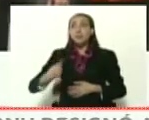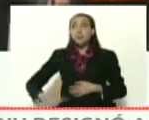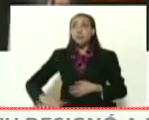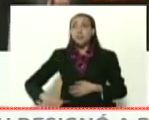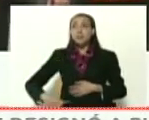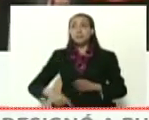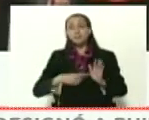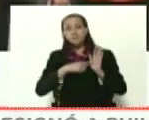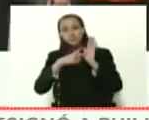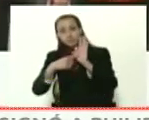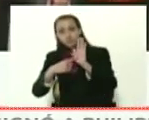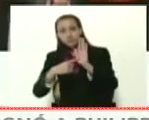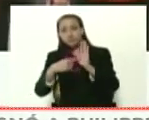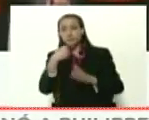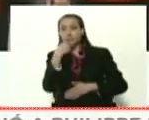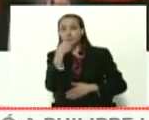dicho: